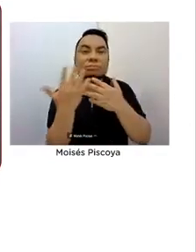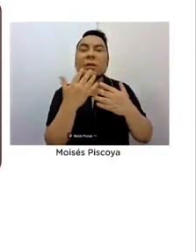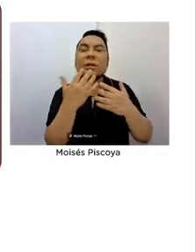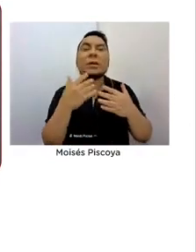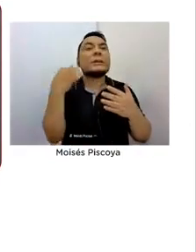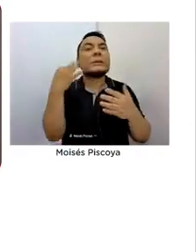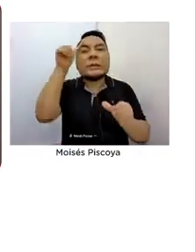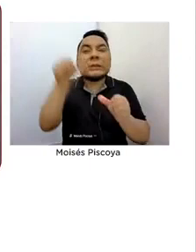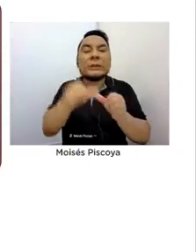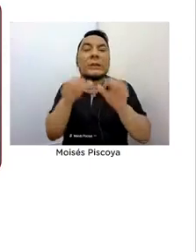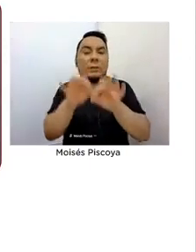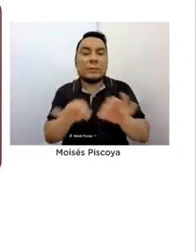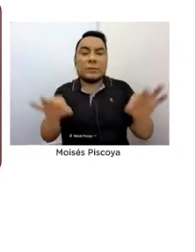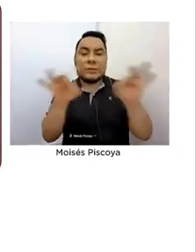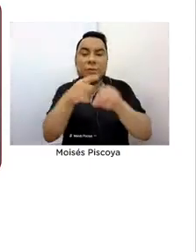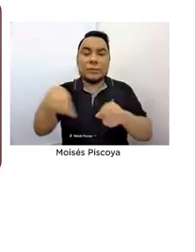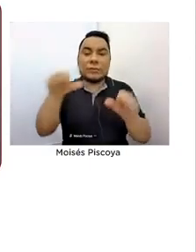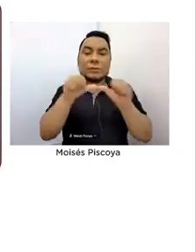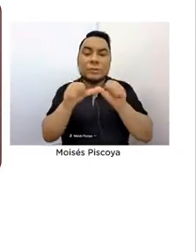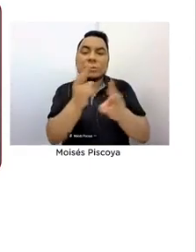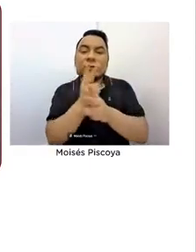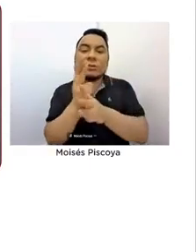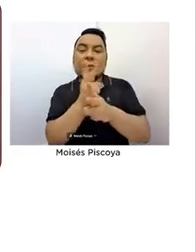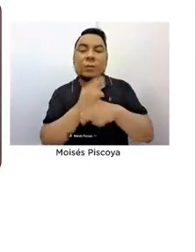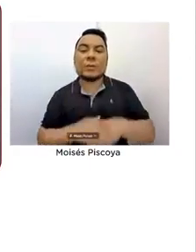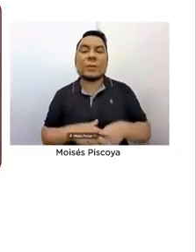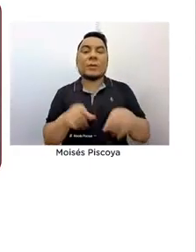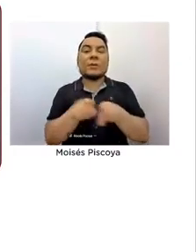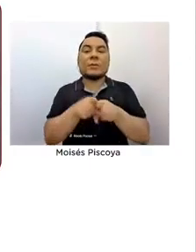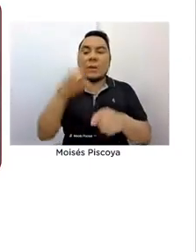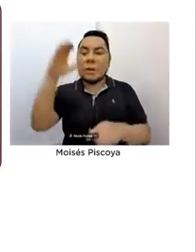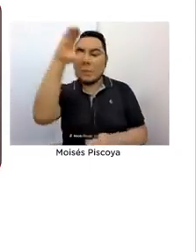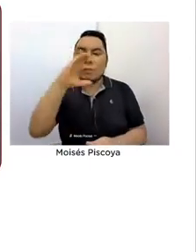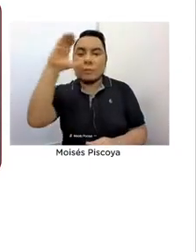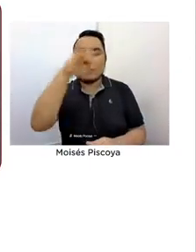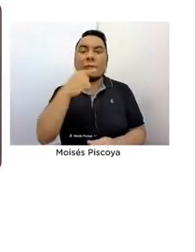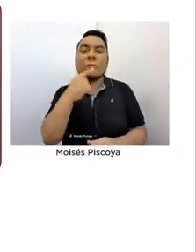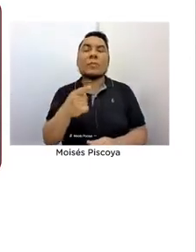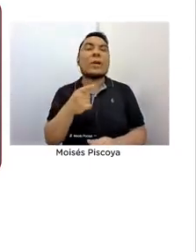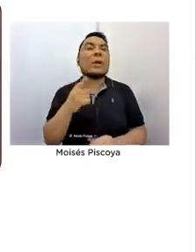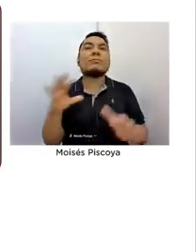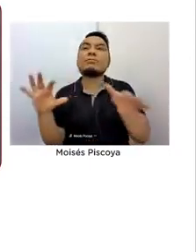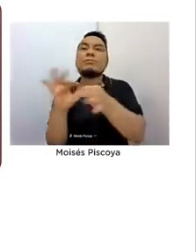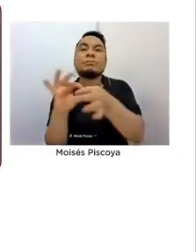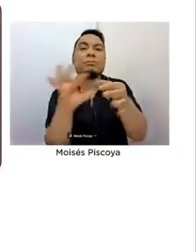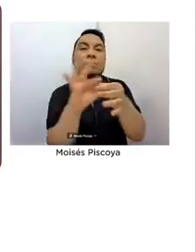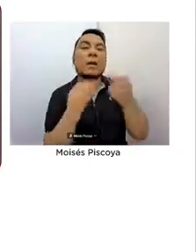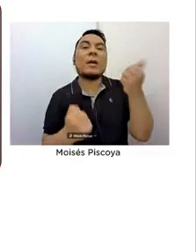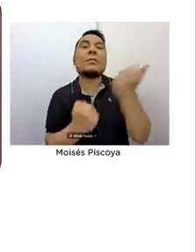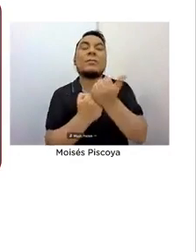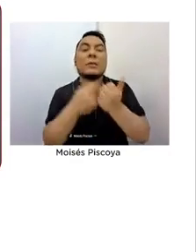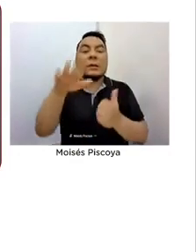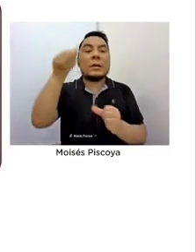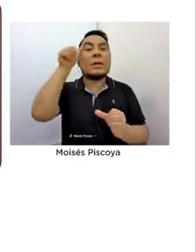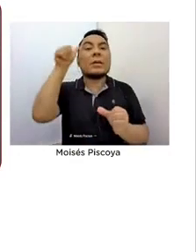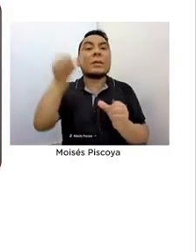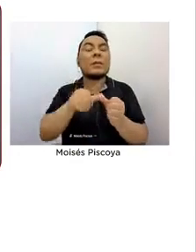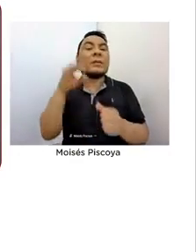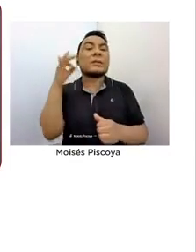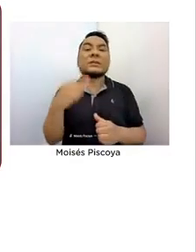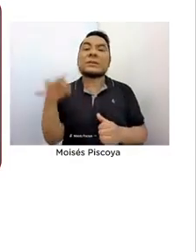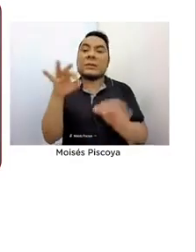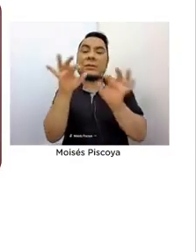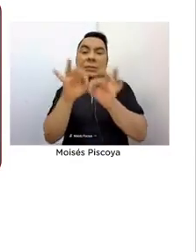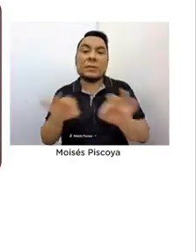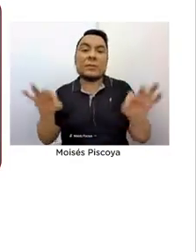la importancia de seguir cuidándonos y de buscar redes de soporte, de apoyo. Recuerda siempre la importancia: